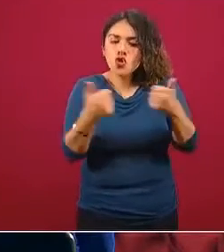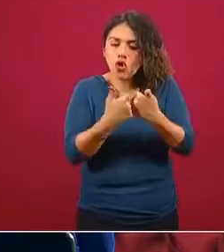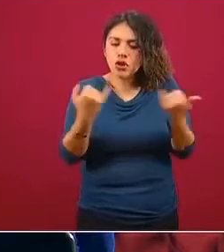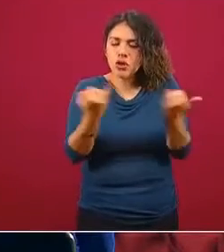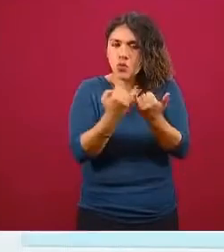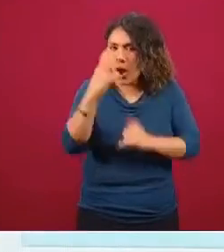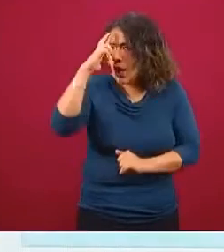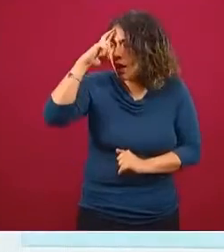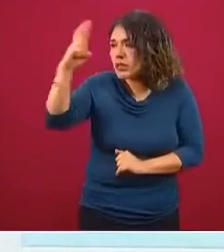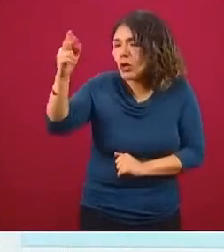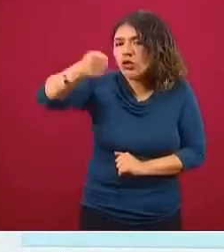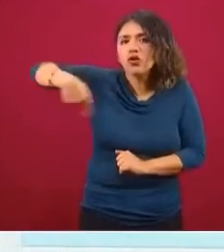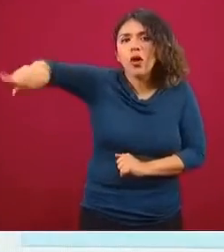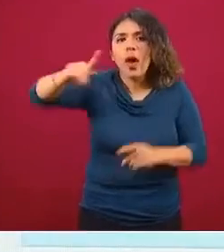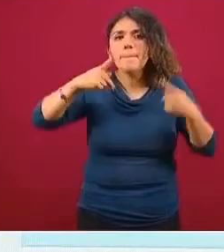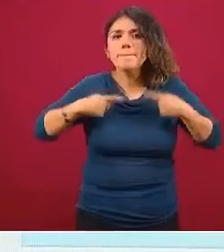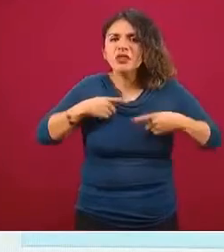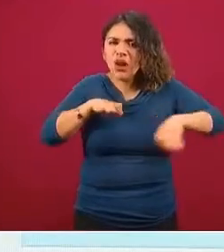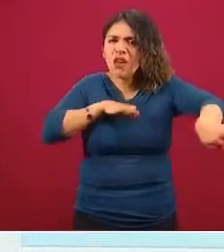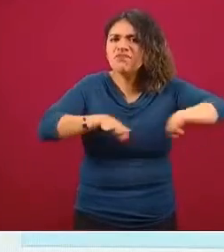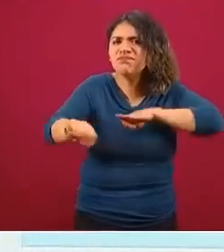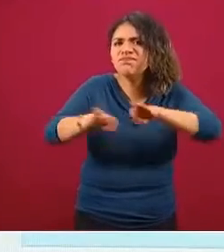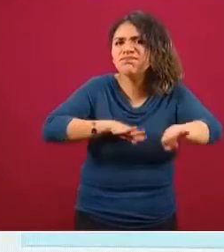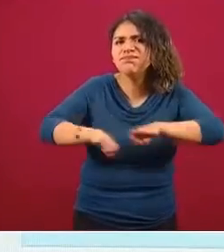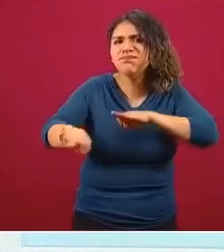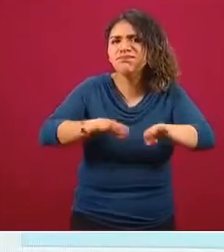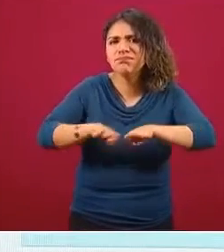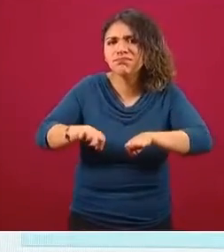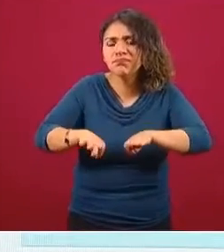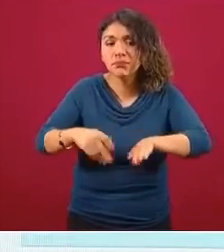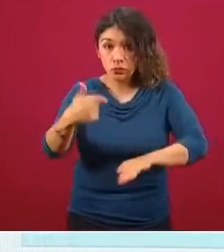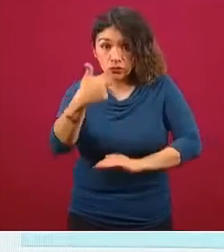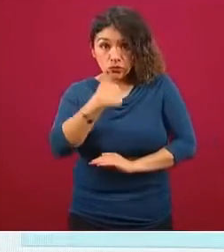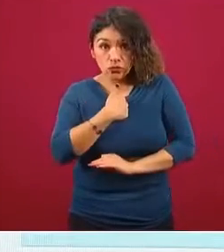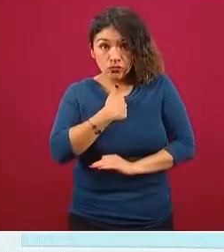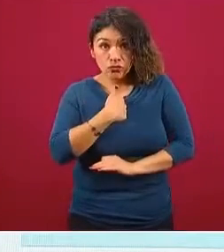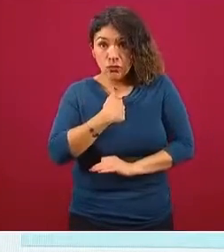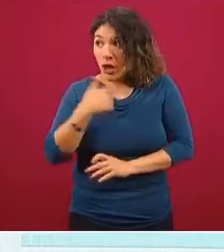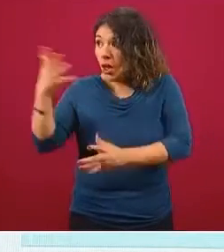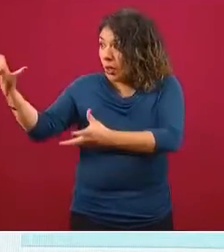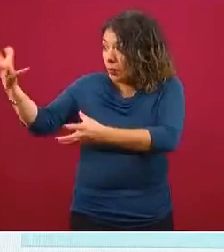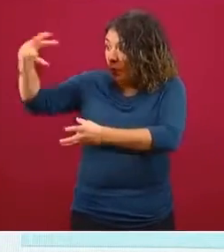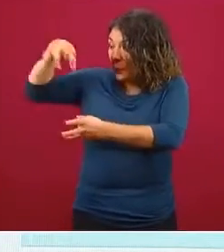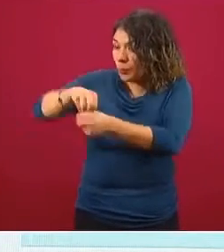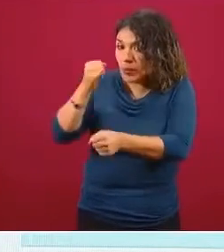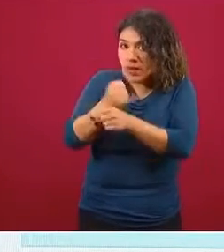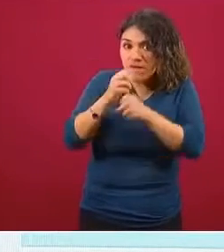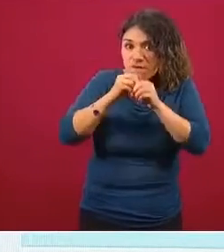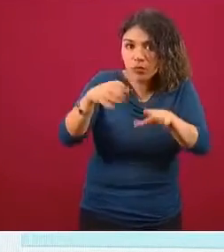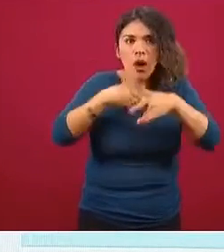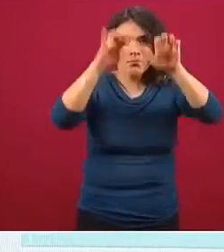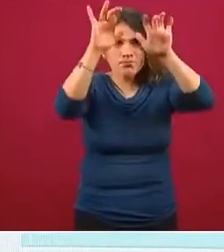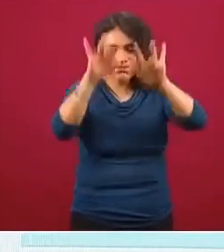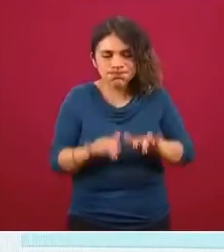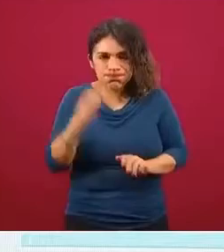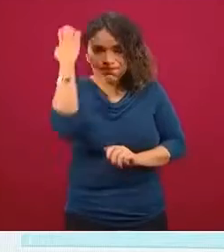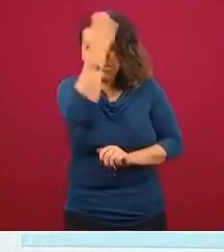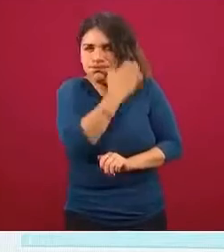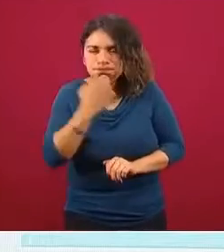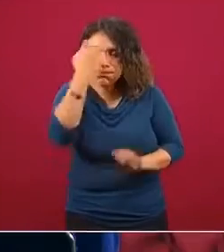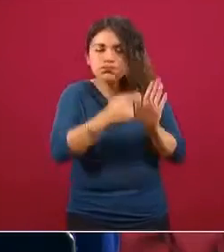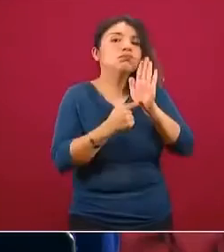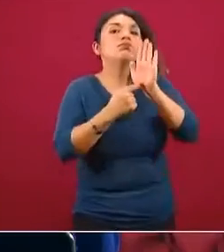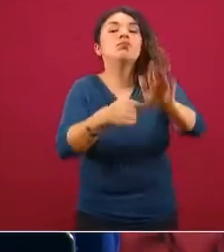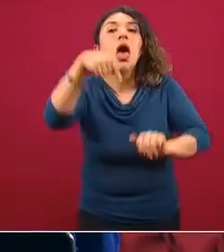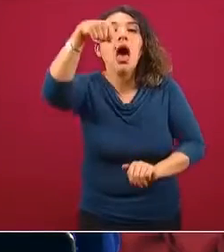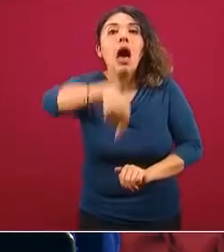al trabajo que hacen todas y todos ellos, es consolidar esa información, procesarla, analizarla y